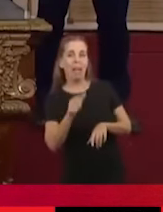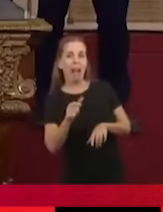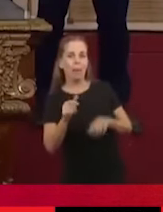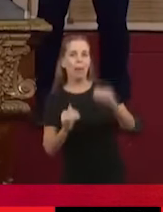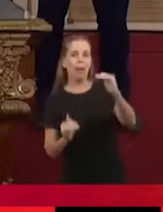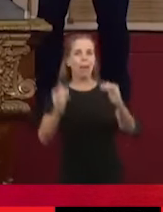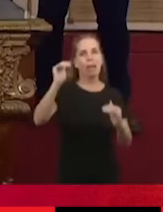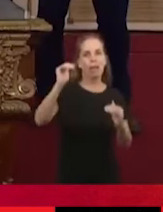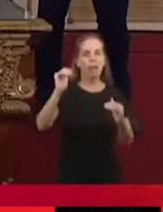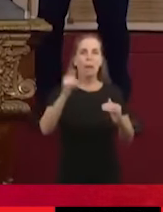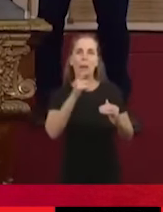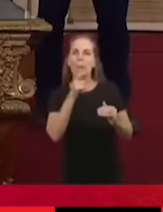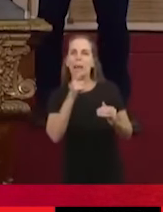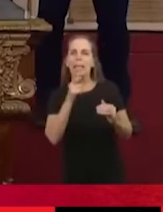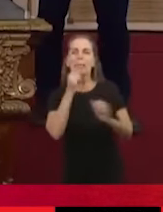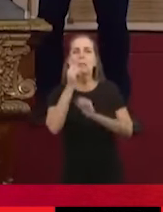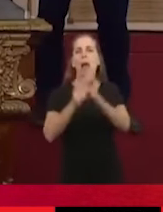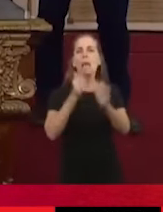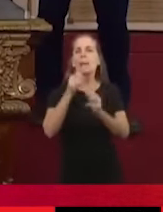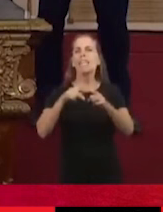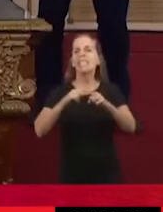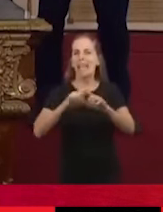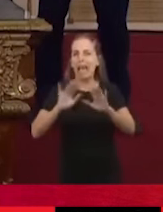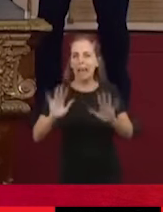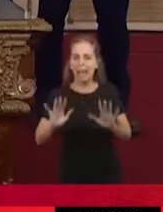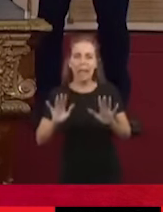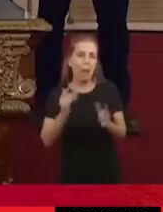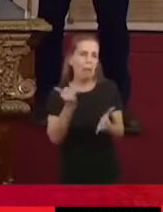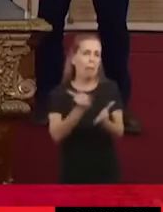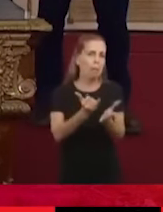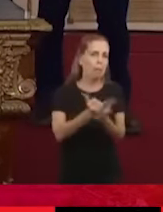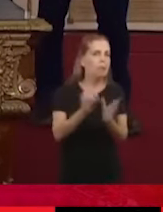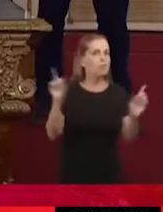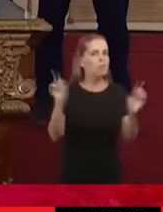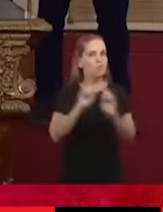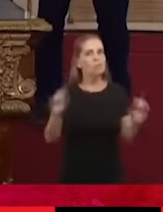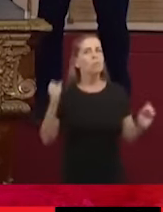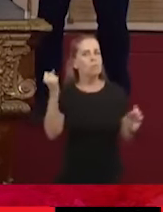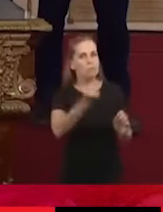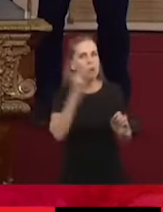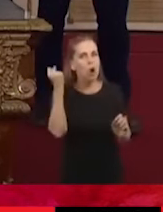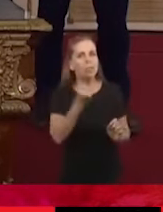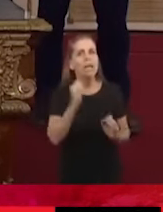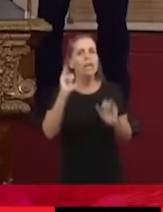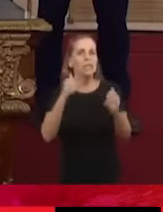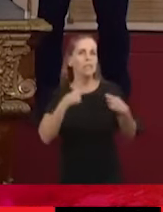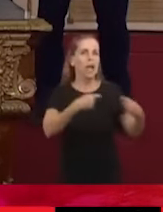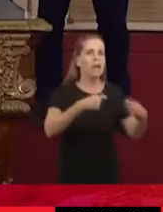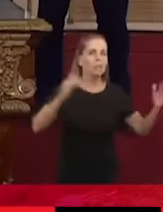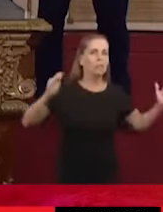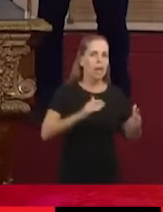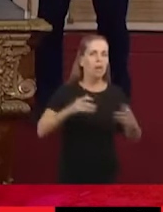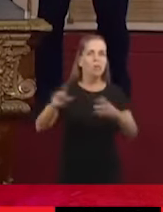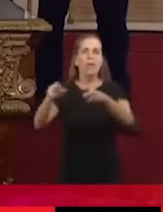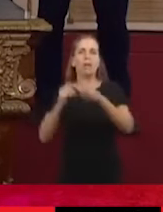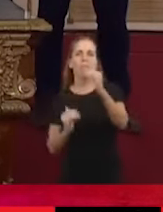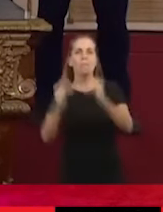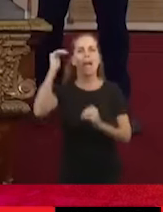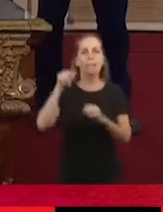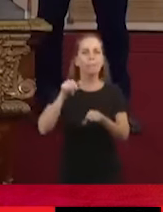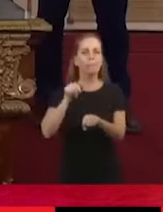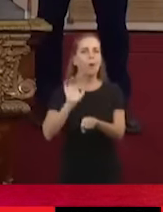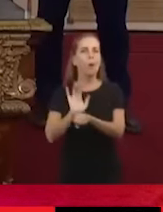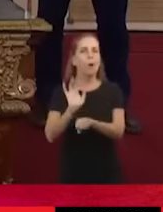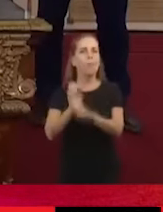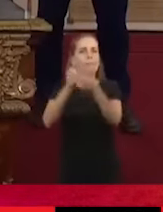ahora estas relaciones con Bolivia en particular, estaba mirando que, bueno, Mazzoni es el hombre